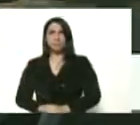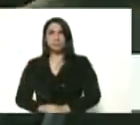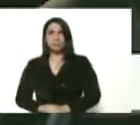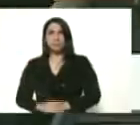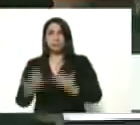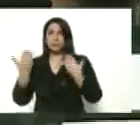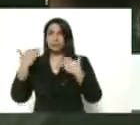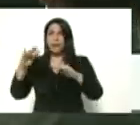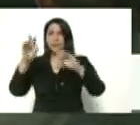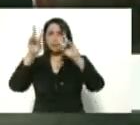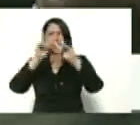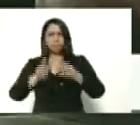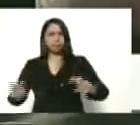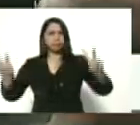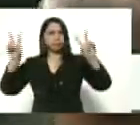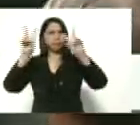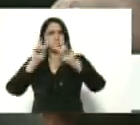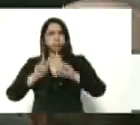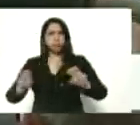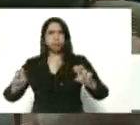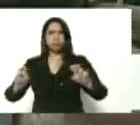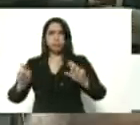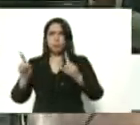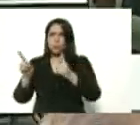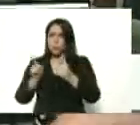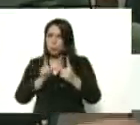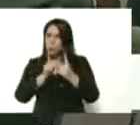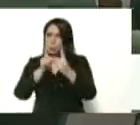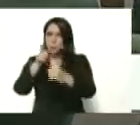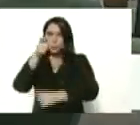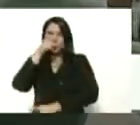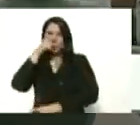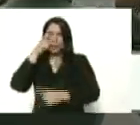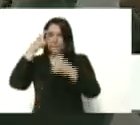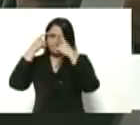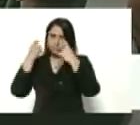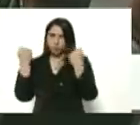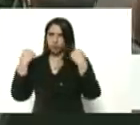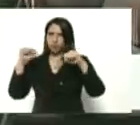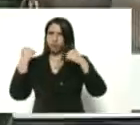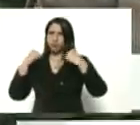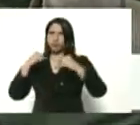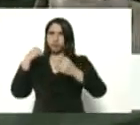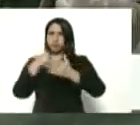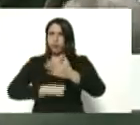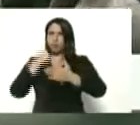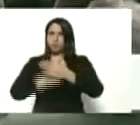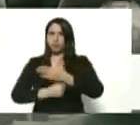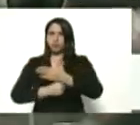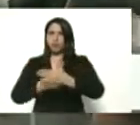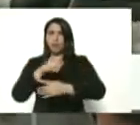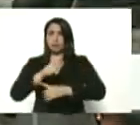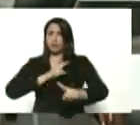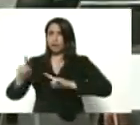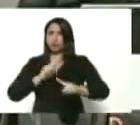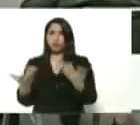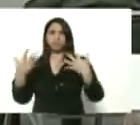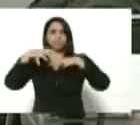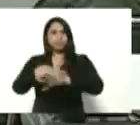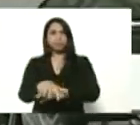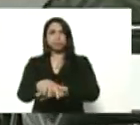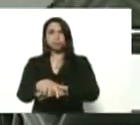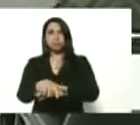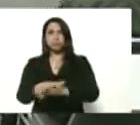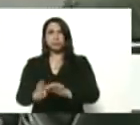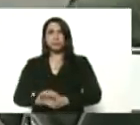de investigación, seguimiento y preparación combativa fue una acción conjunta